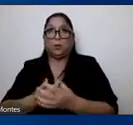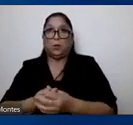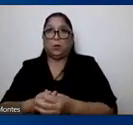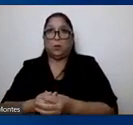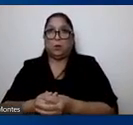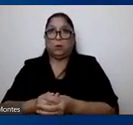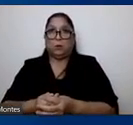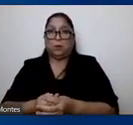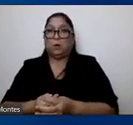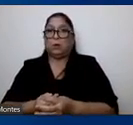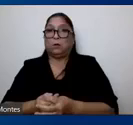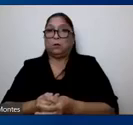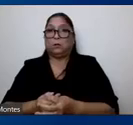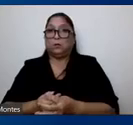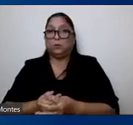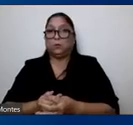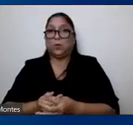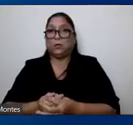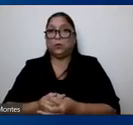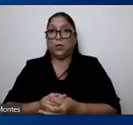y de análisis armado.